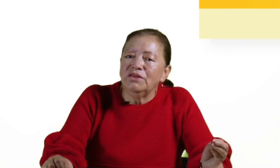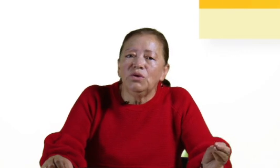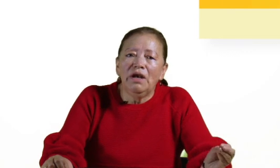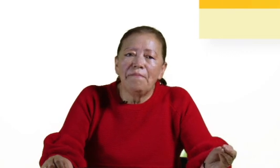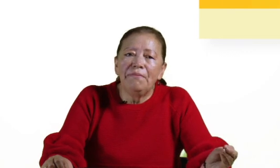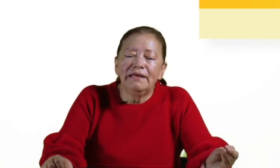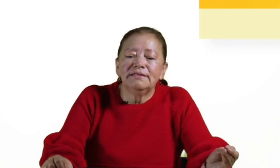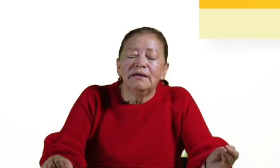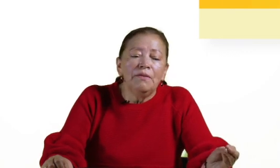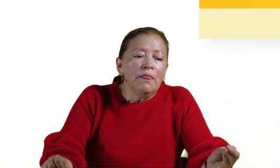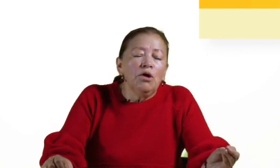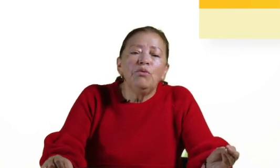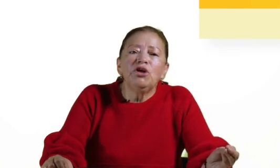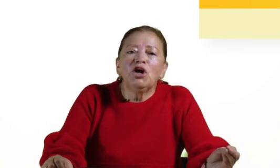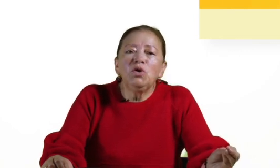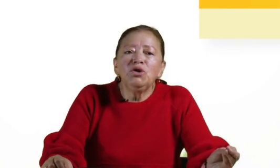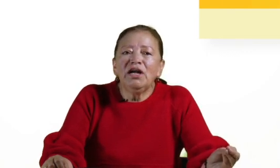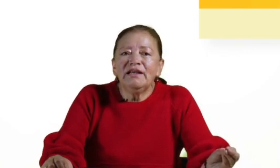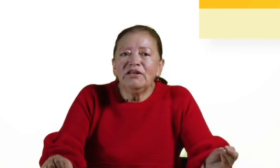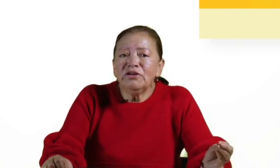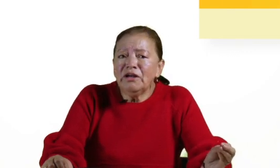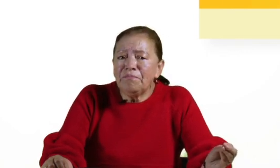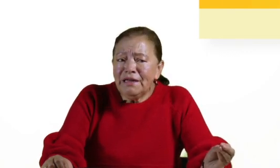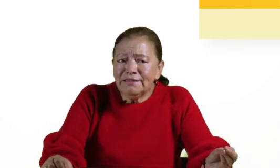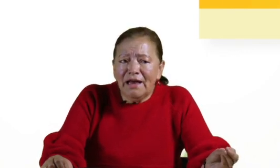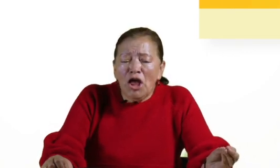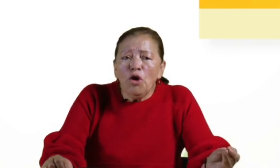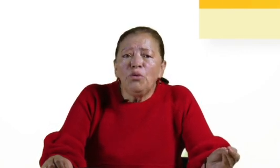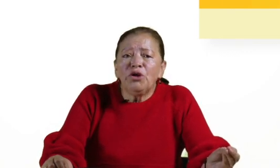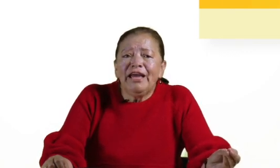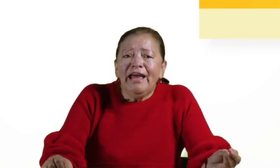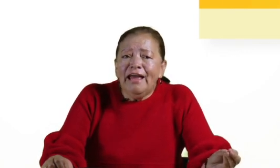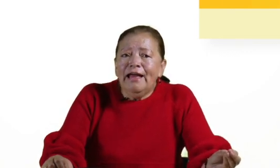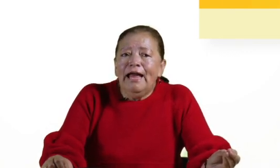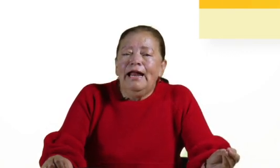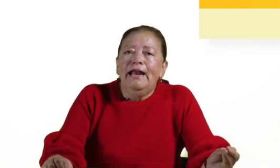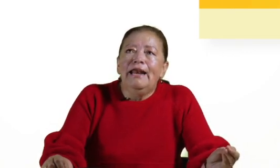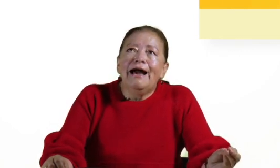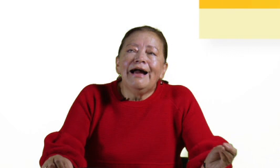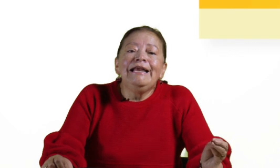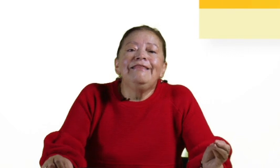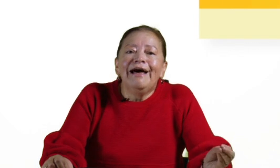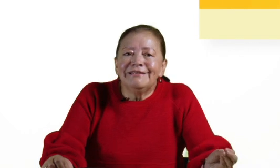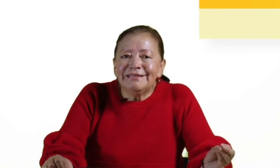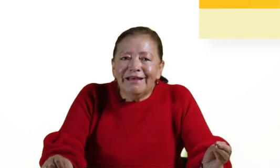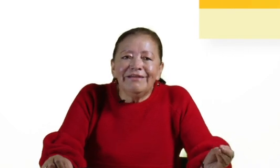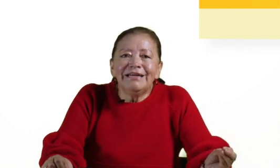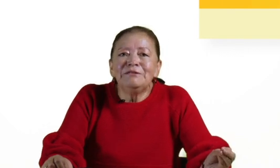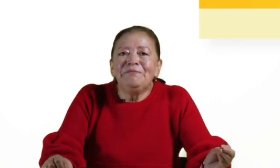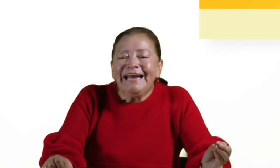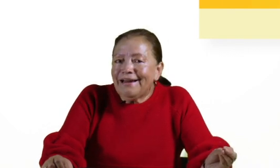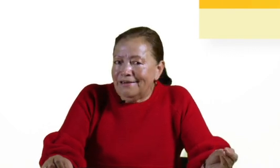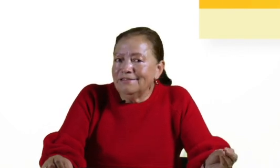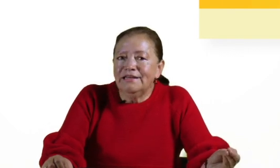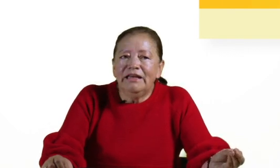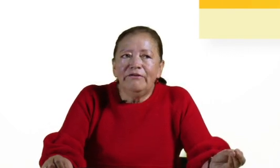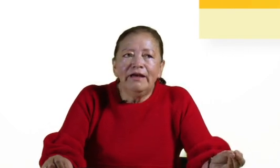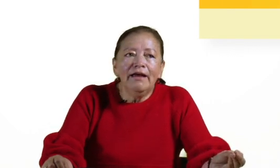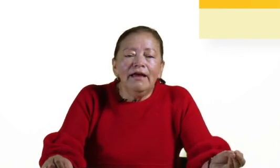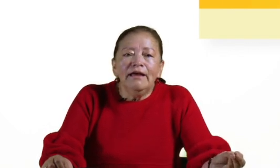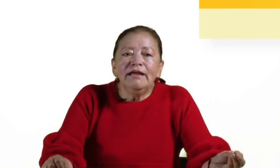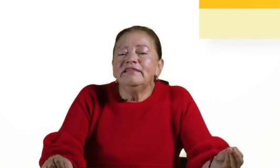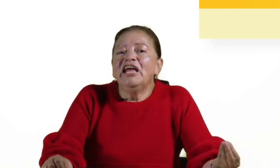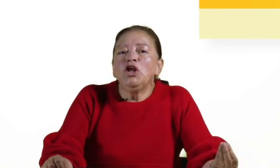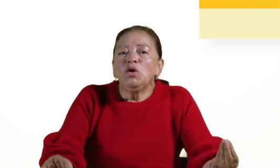cultural dentro de la empresa. ¿Por qué cultural dentro de la empresa? Porque la calidad se debe respirar, se